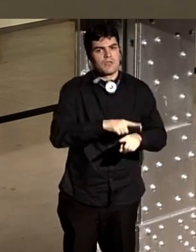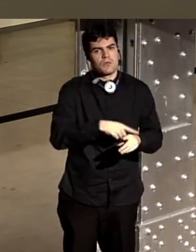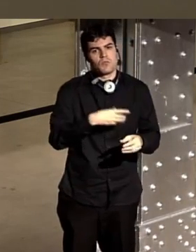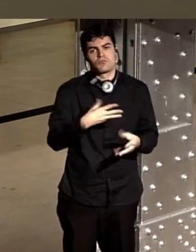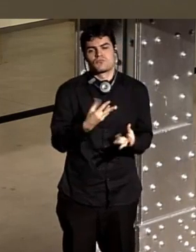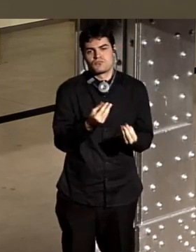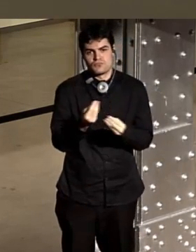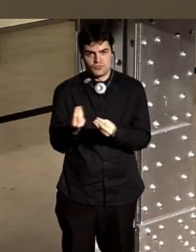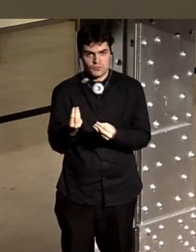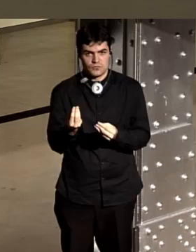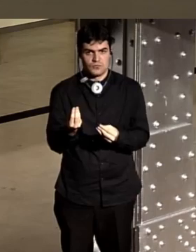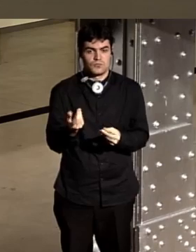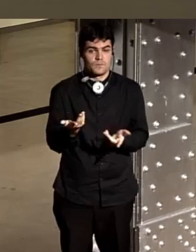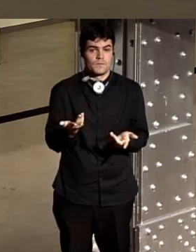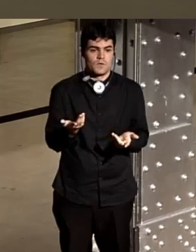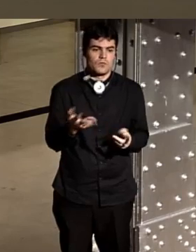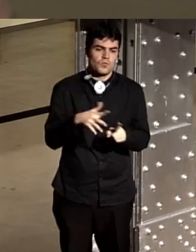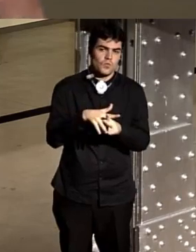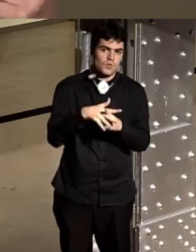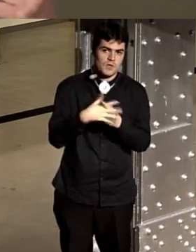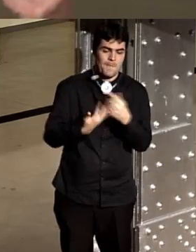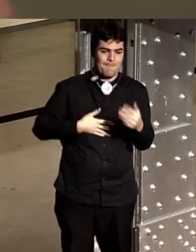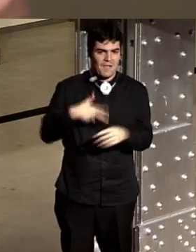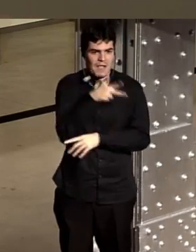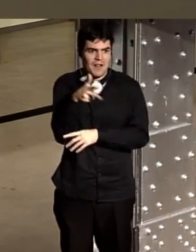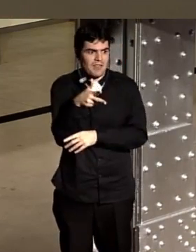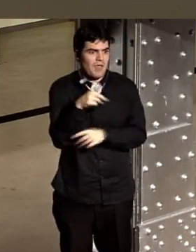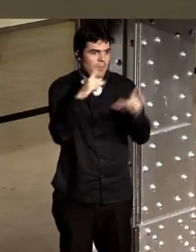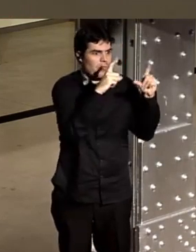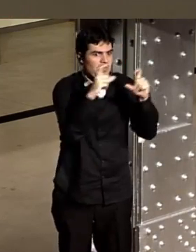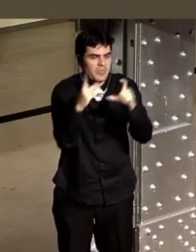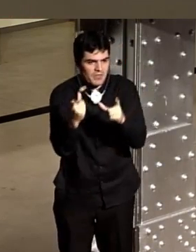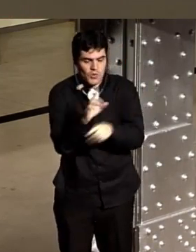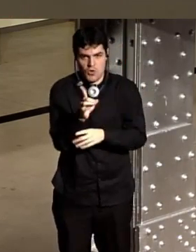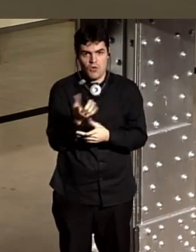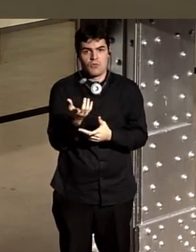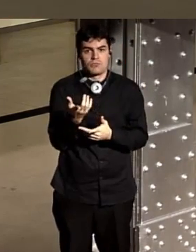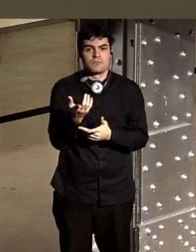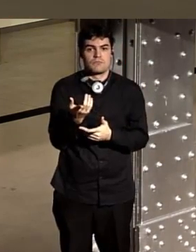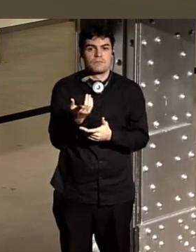que entro en una situación con mi cámara así sacando fotos, no, como todo